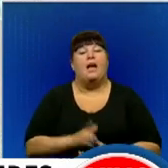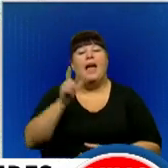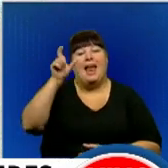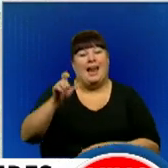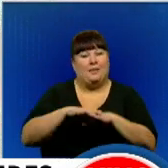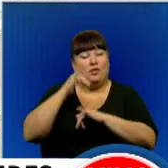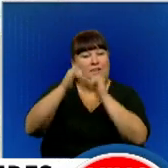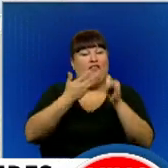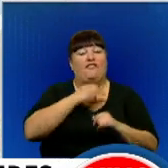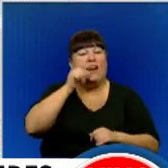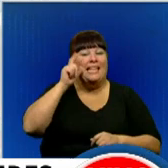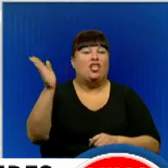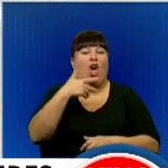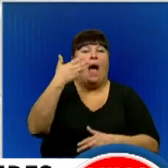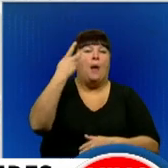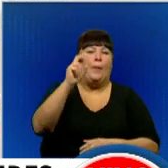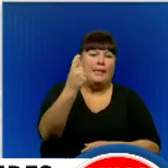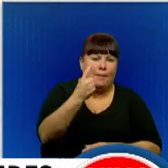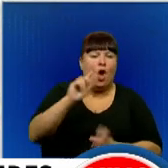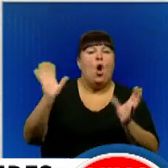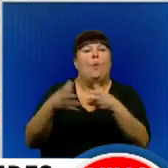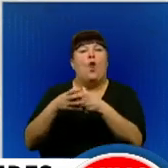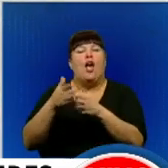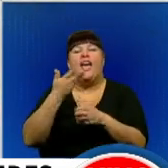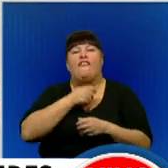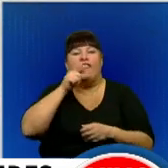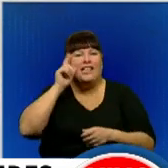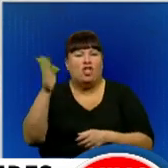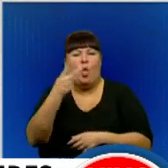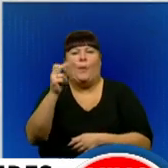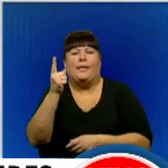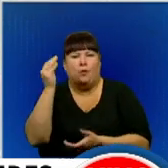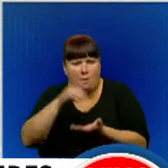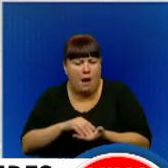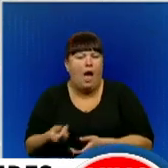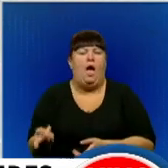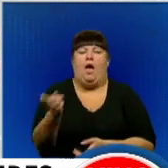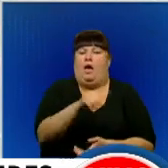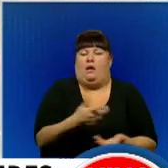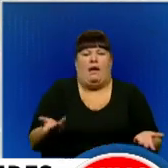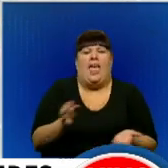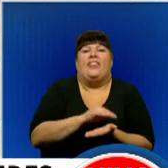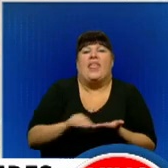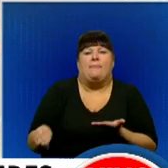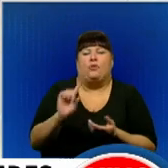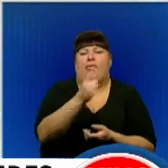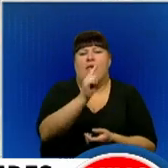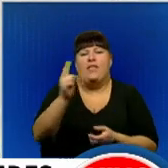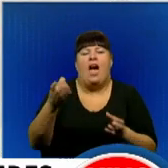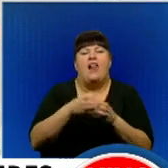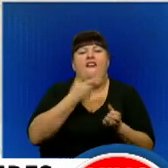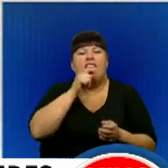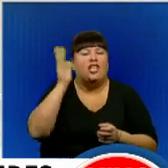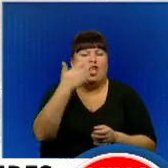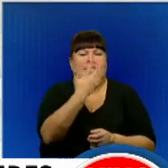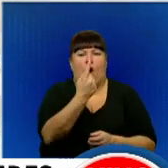informante el frente de todo a los veinte minutos lo interbloque del frente de todo otro veinte veinte minutos más los diputados individuales del frente de todos